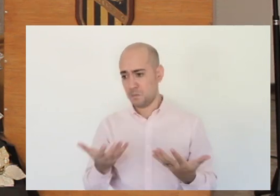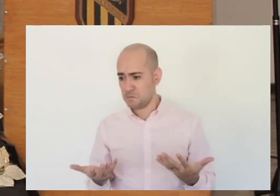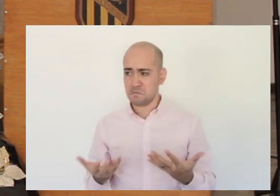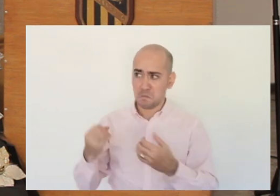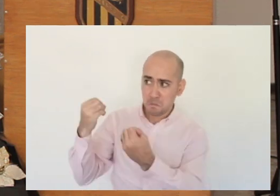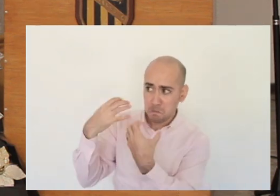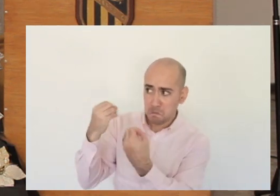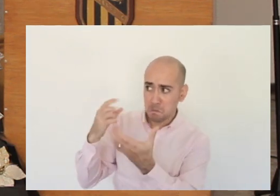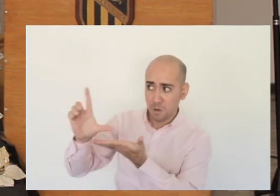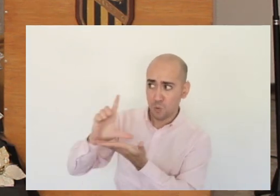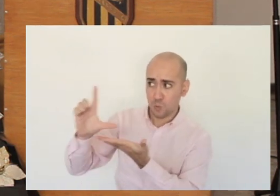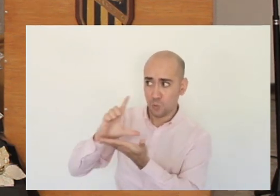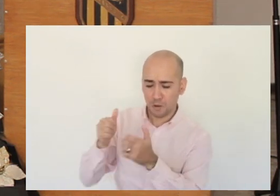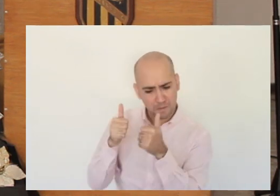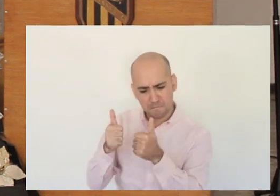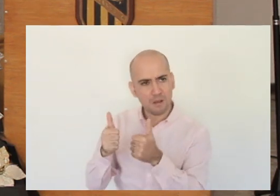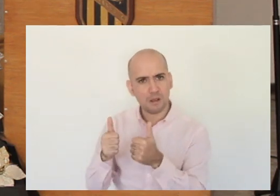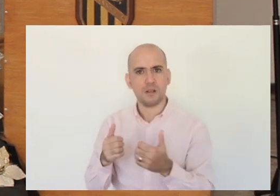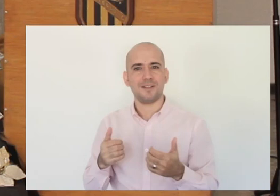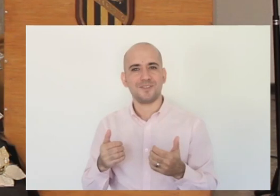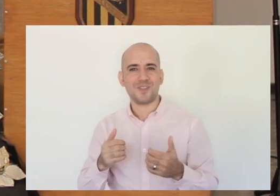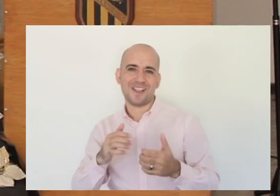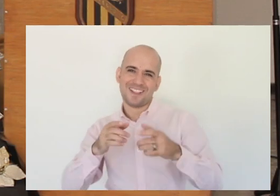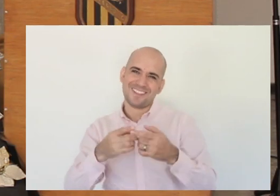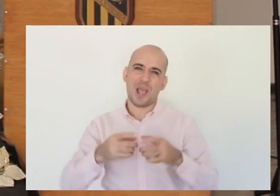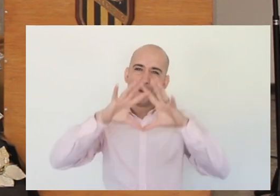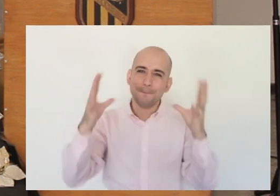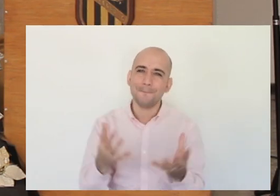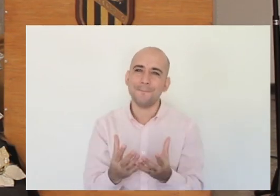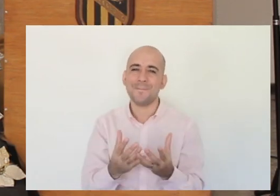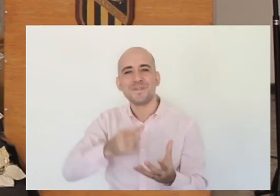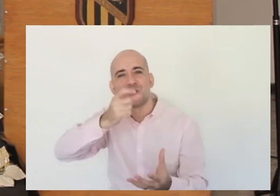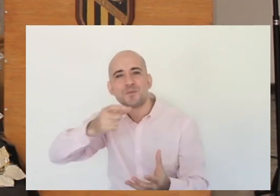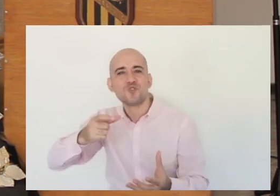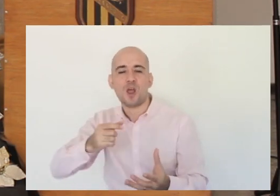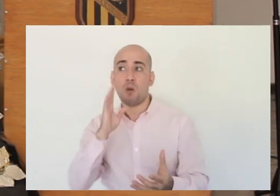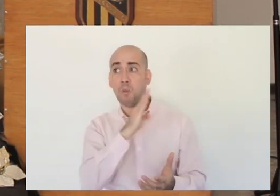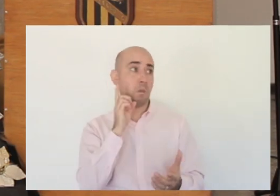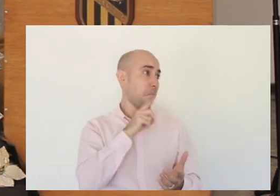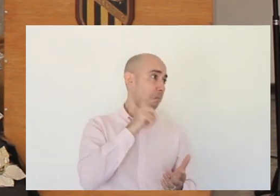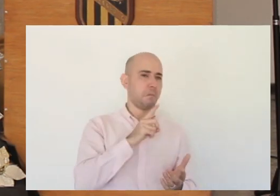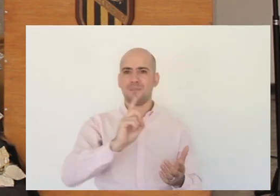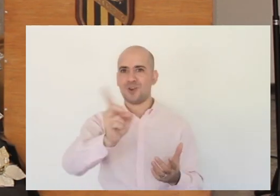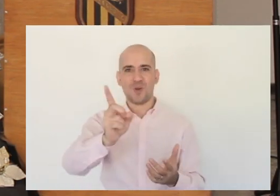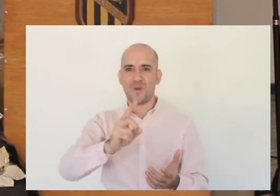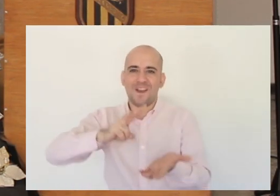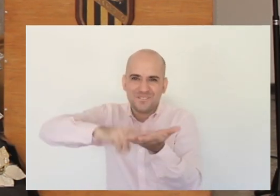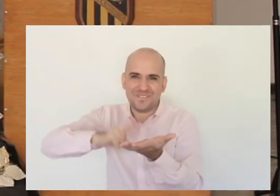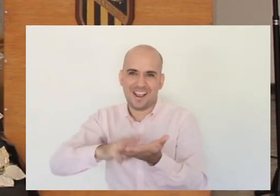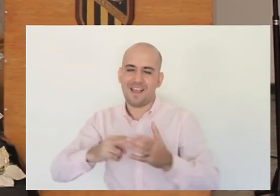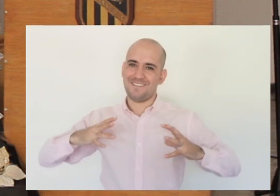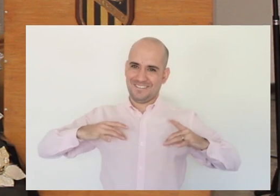herramientas adquiridas durante nuestro paso por el liceo para contribuir con un mundo mejor. Ser buenas personas, honestas, buscar siempre la verdad